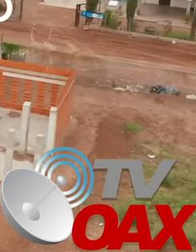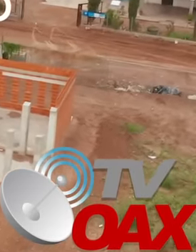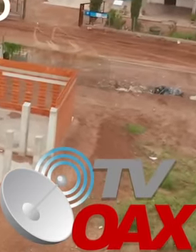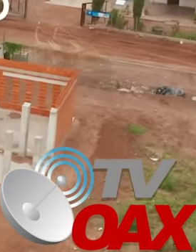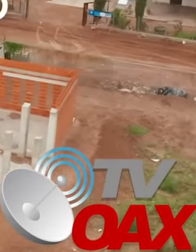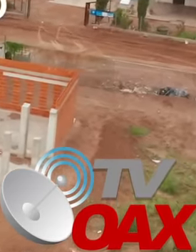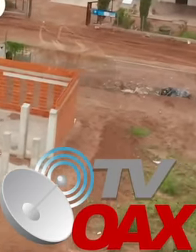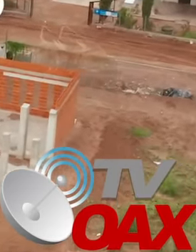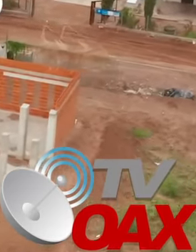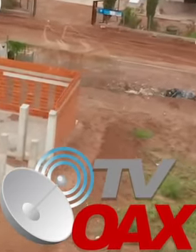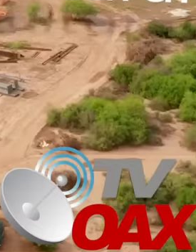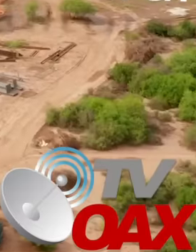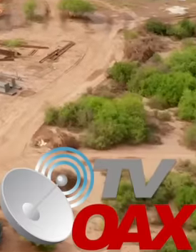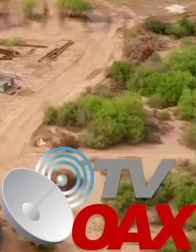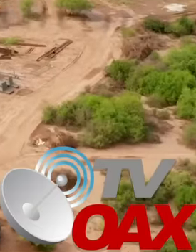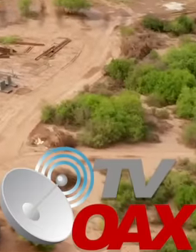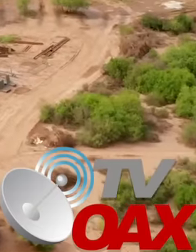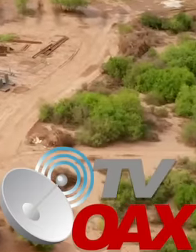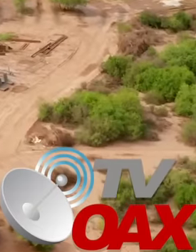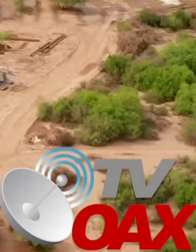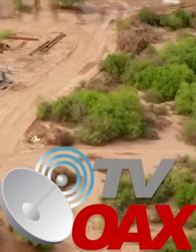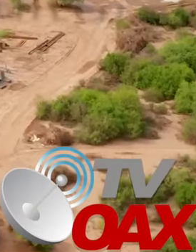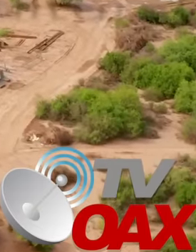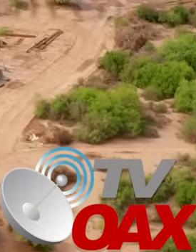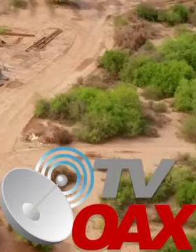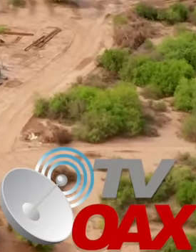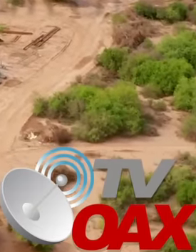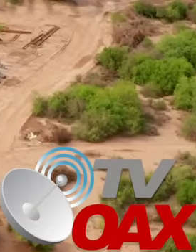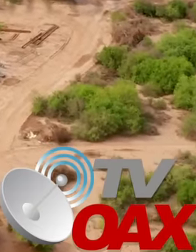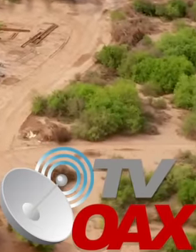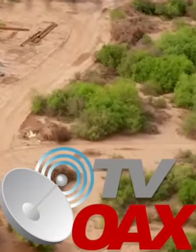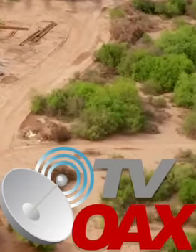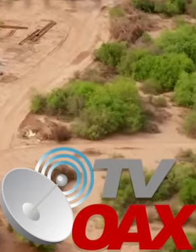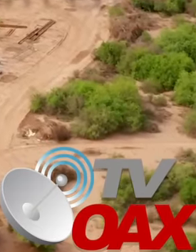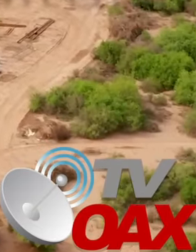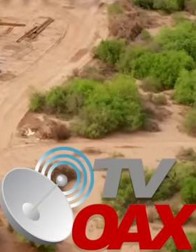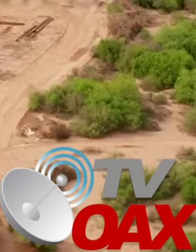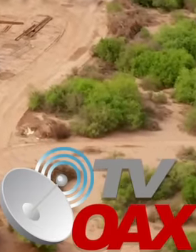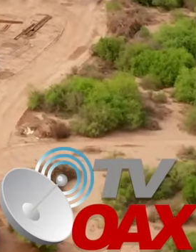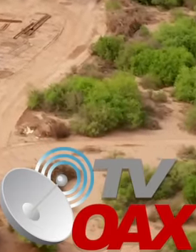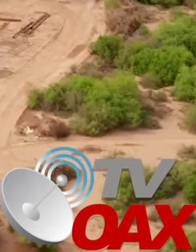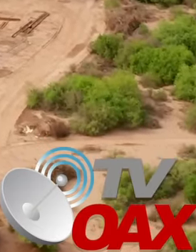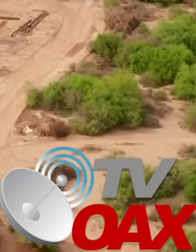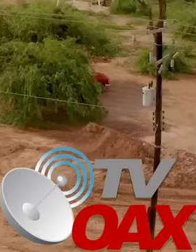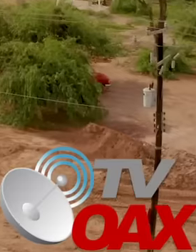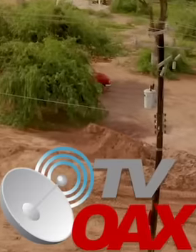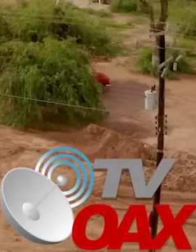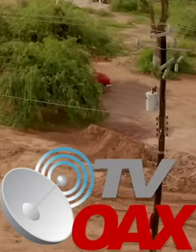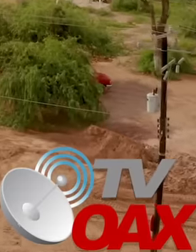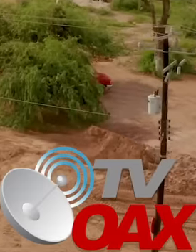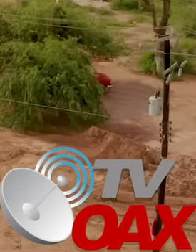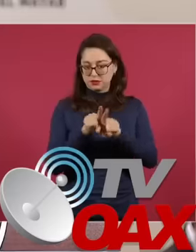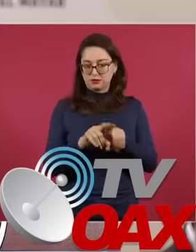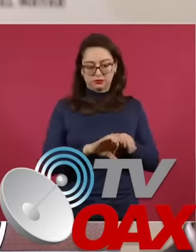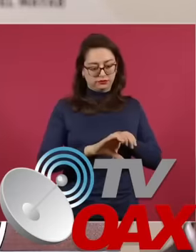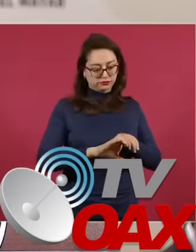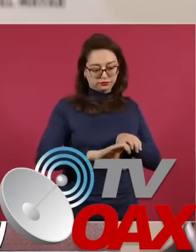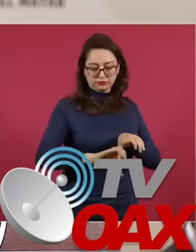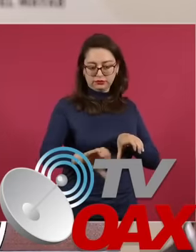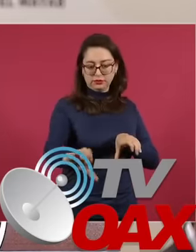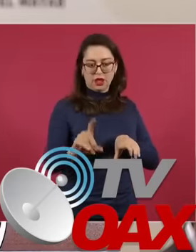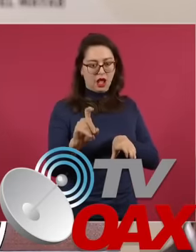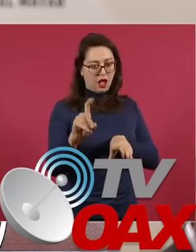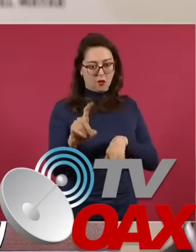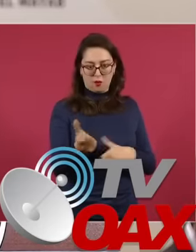Ya se tiene el proyecto y es un acueducto también